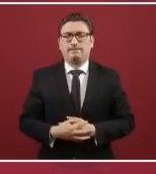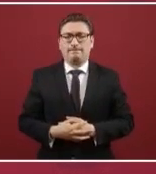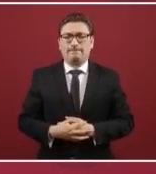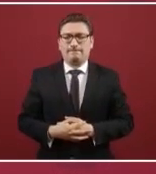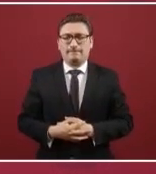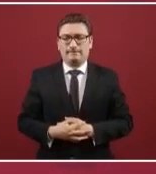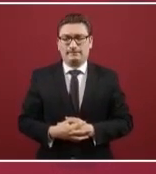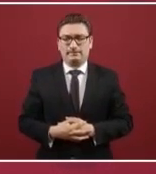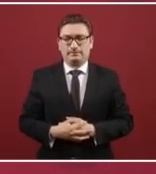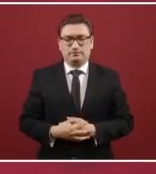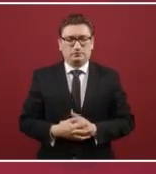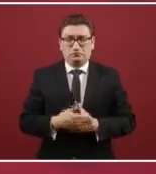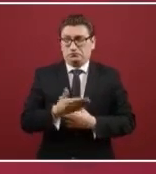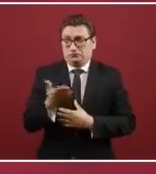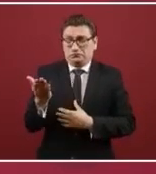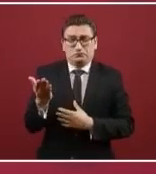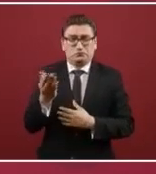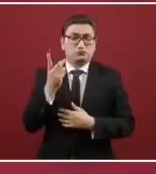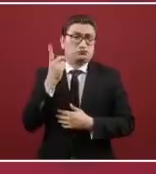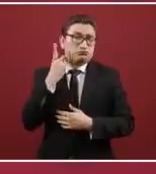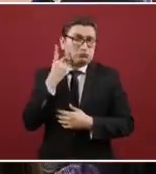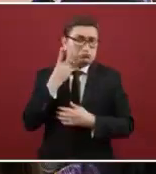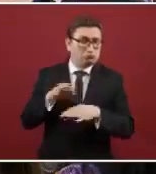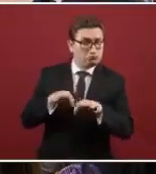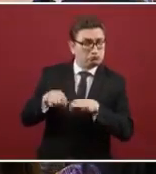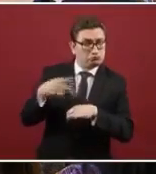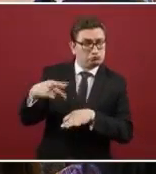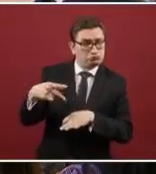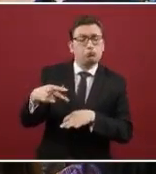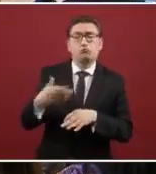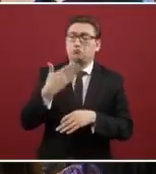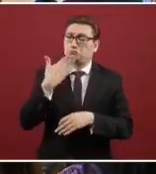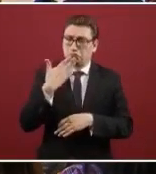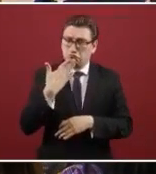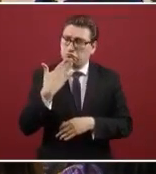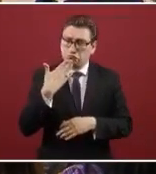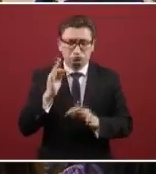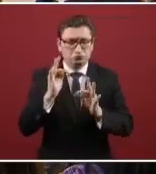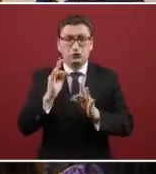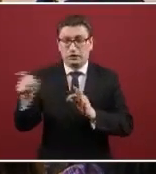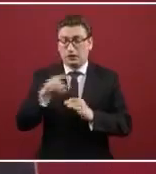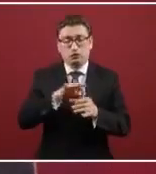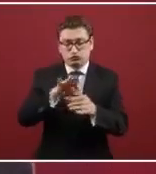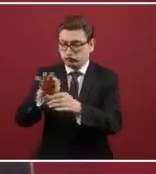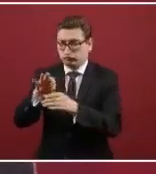Entonces, muy bien por los diputados que se haya aprobado, y también los que votaron en